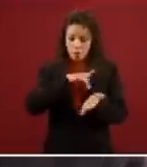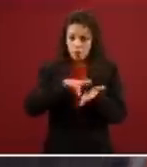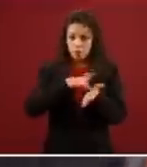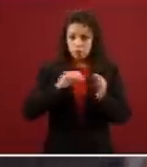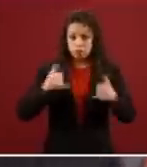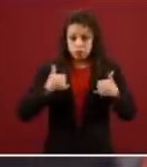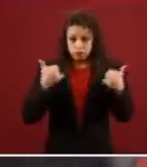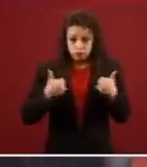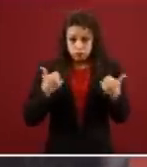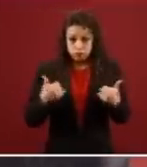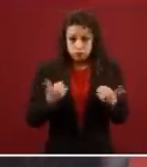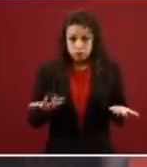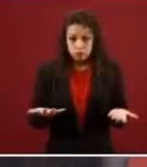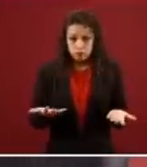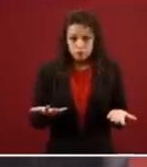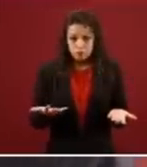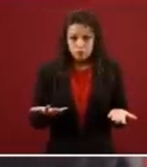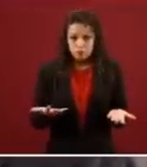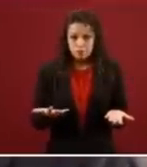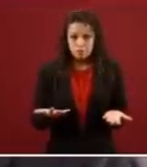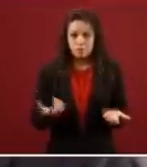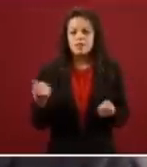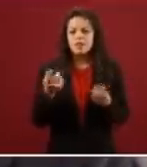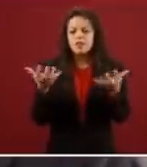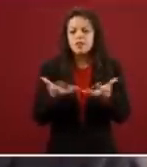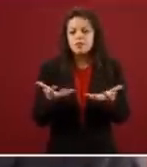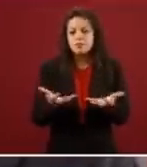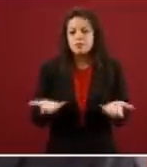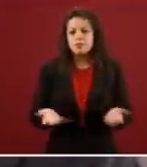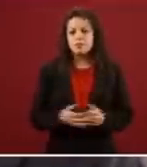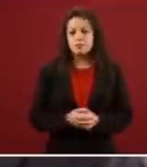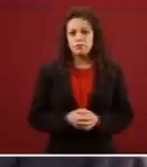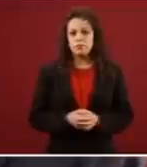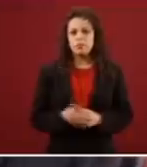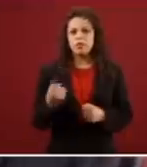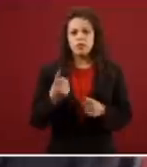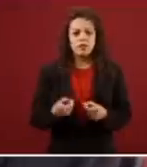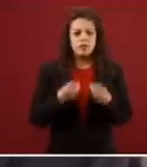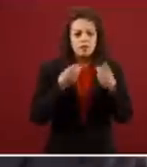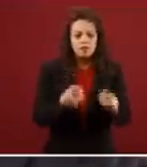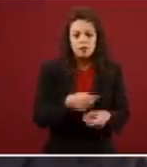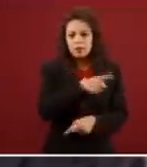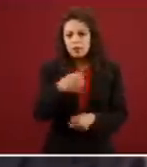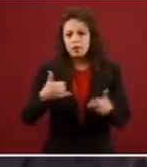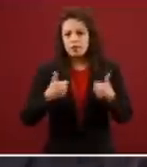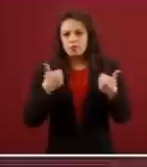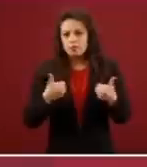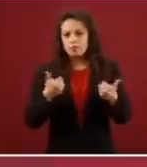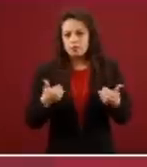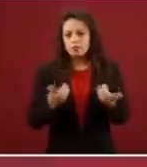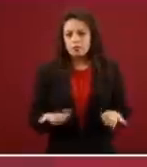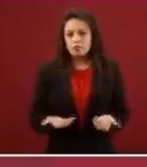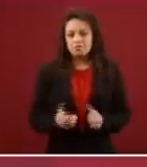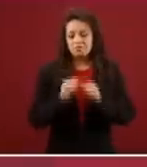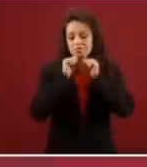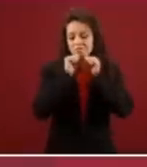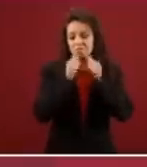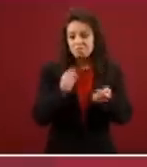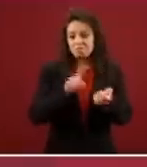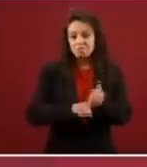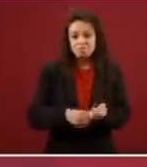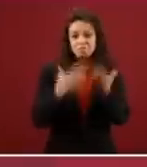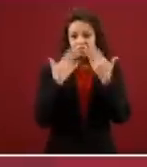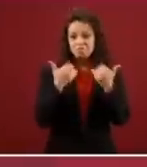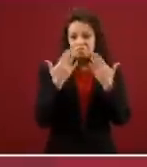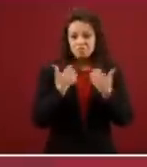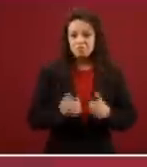A ver, ¿qué hicieron por los jóvenes en el periodo neoliberal? Nada.